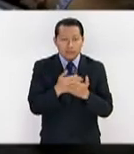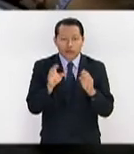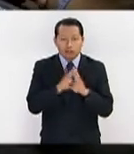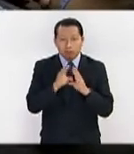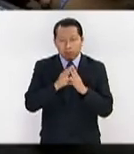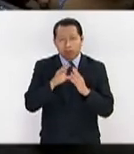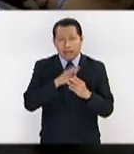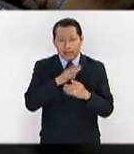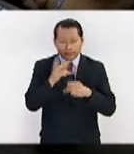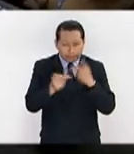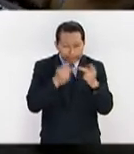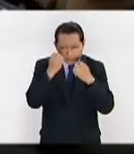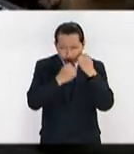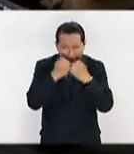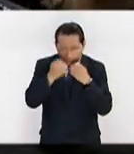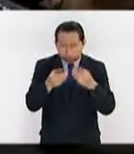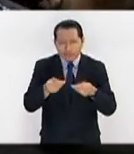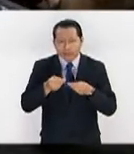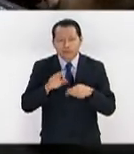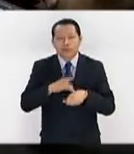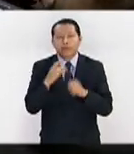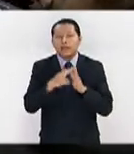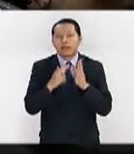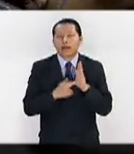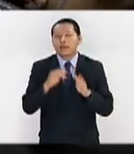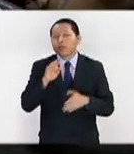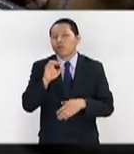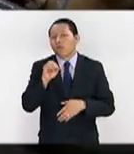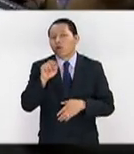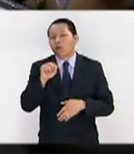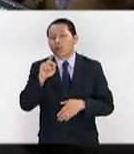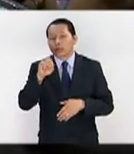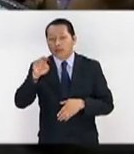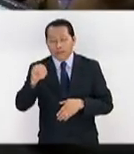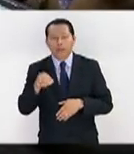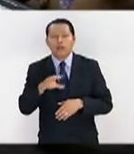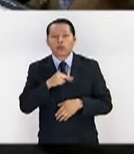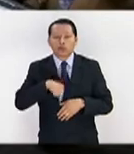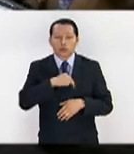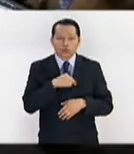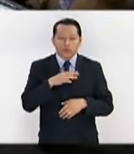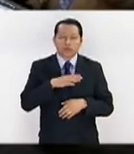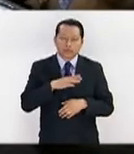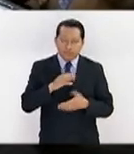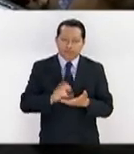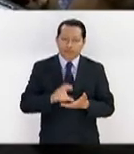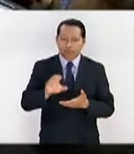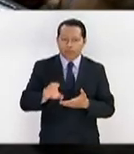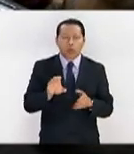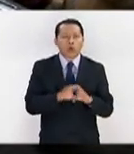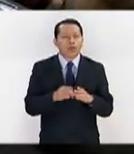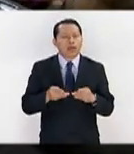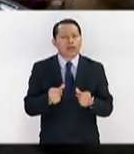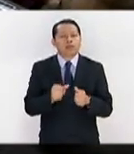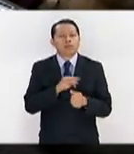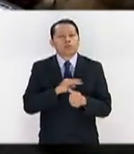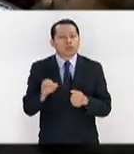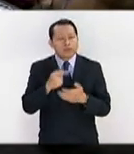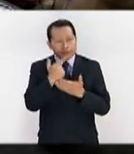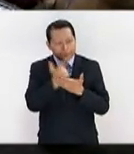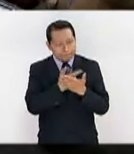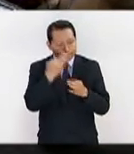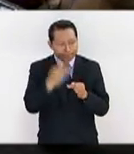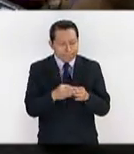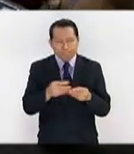censo. Como ustedes saben, conforme a las reglas del FONDEN, nosotros autorizamos los techos de gasto una vez entregado el censo,